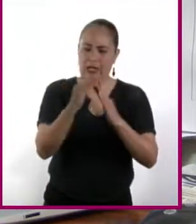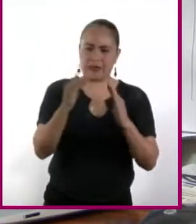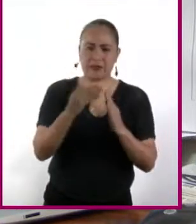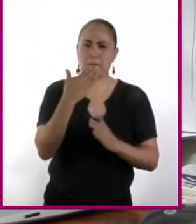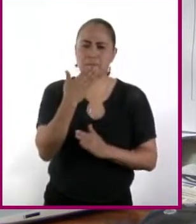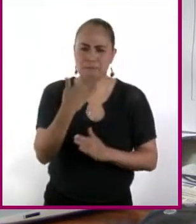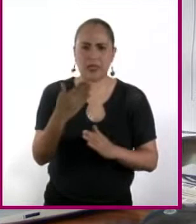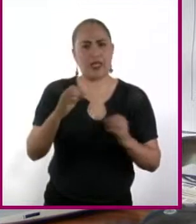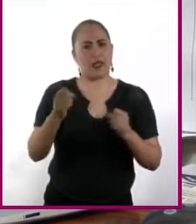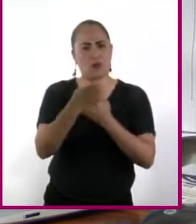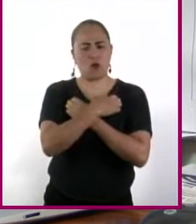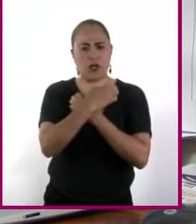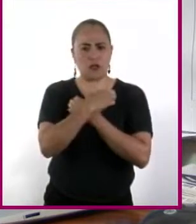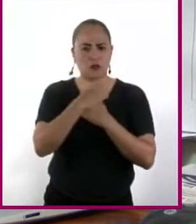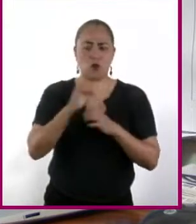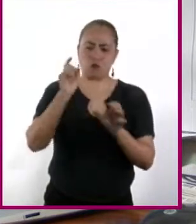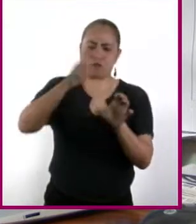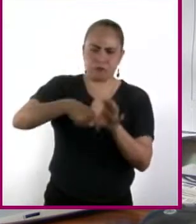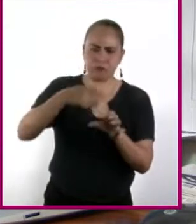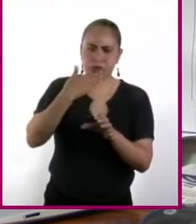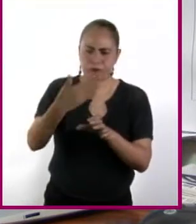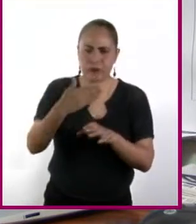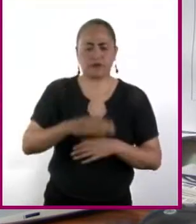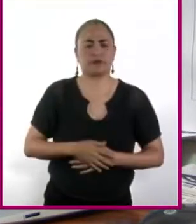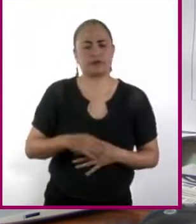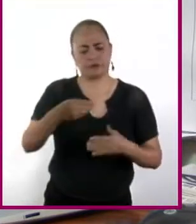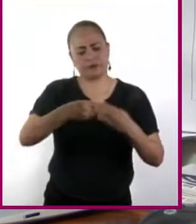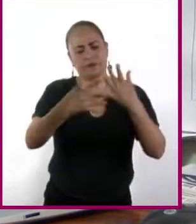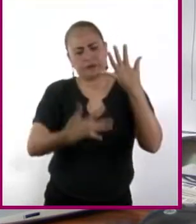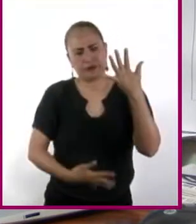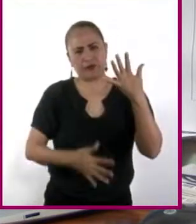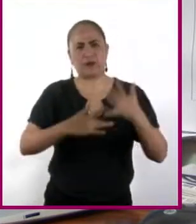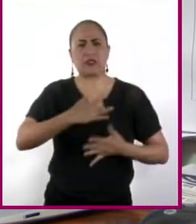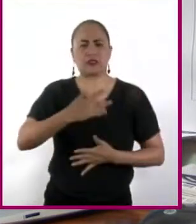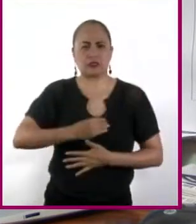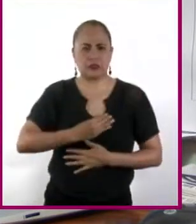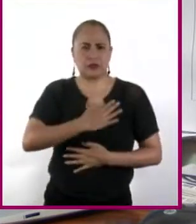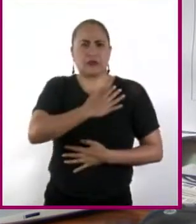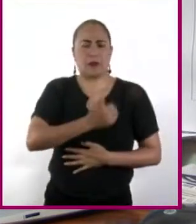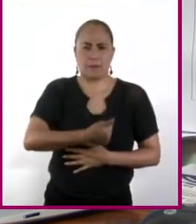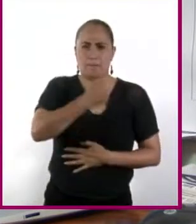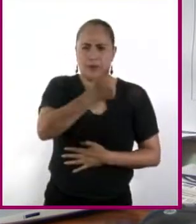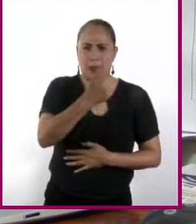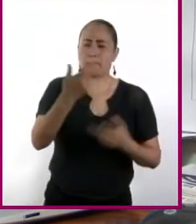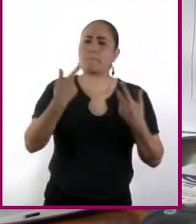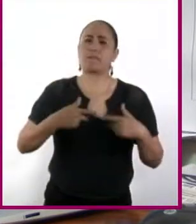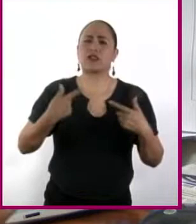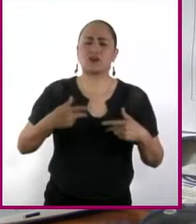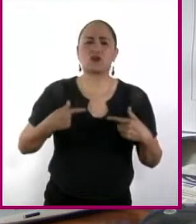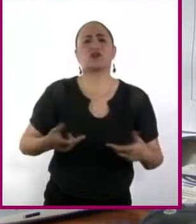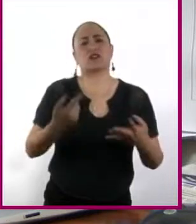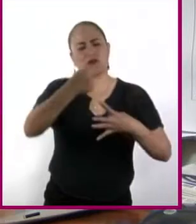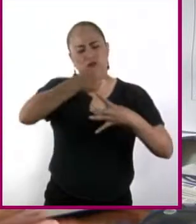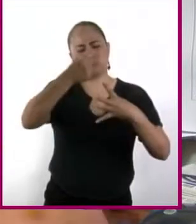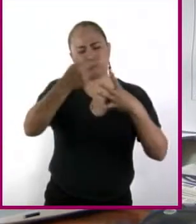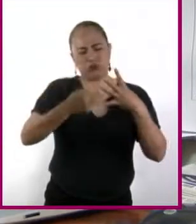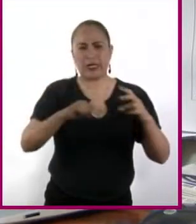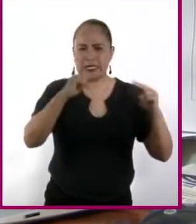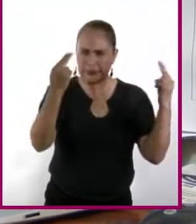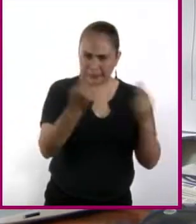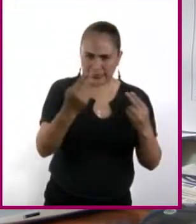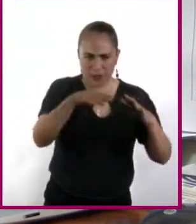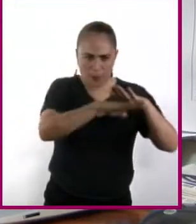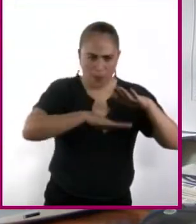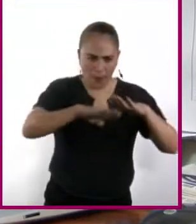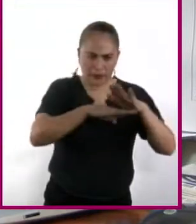con acceso a la educación, entre otros. Entonces, el bienestar social equivale a que las personas podamos contar con todo lo necesario para